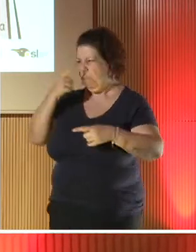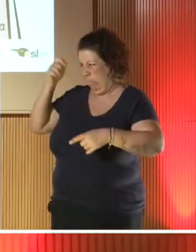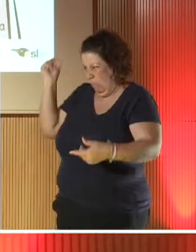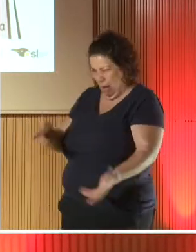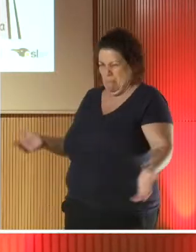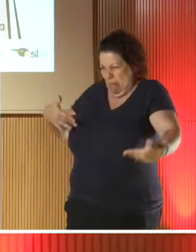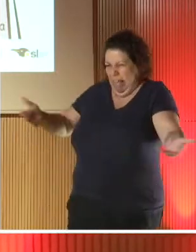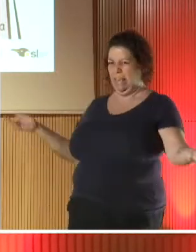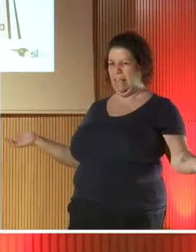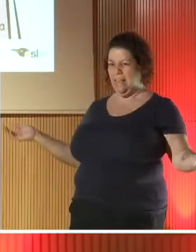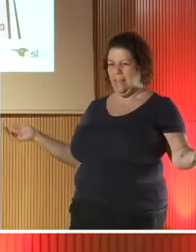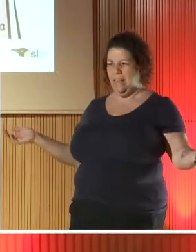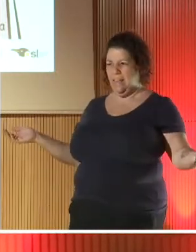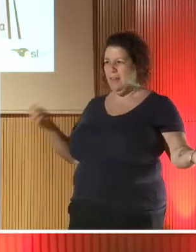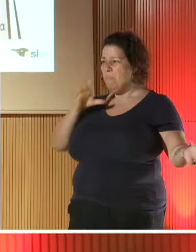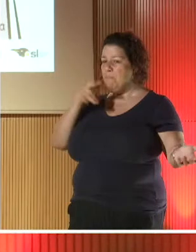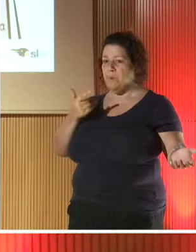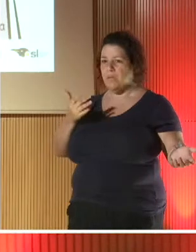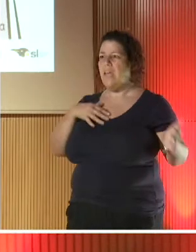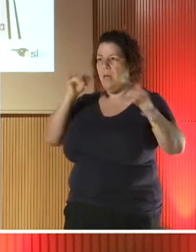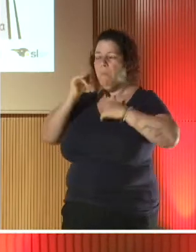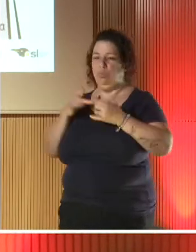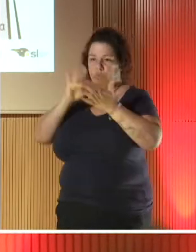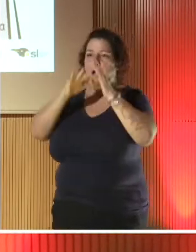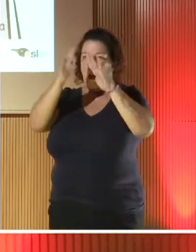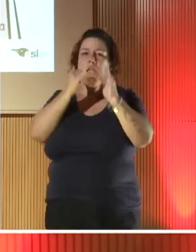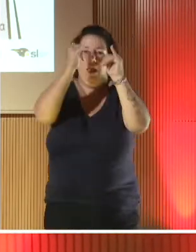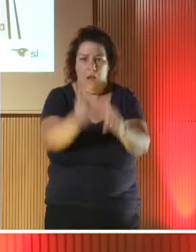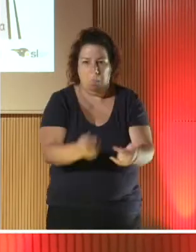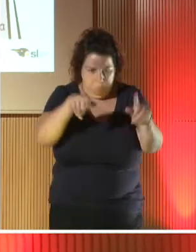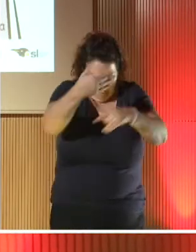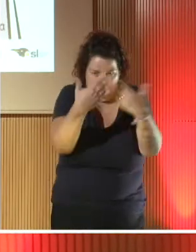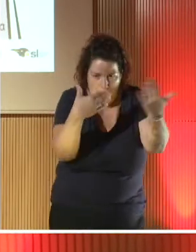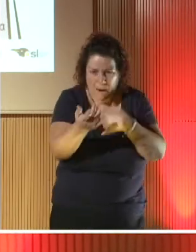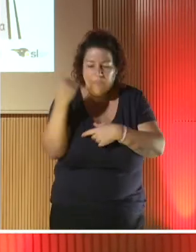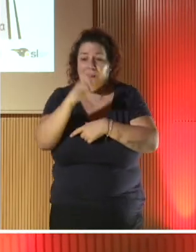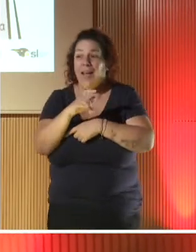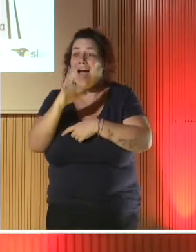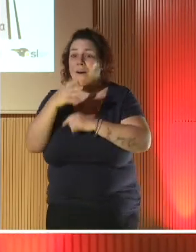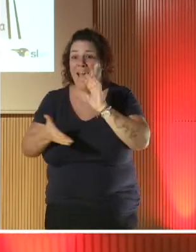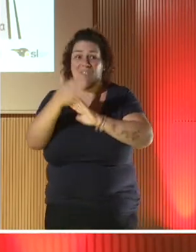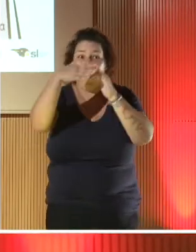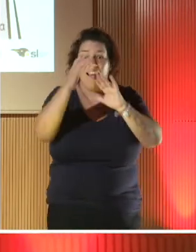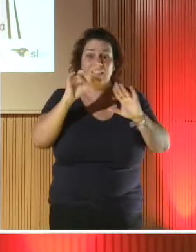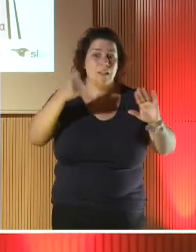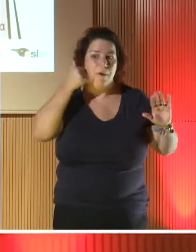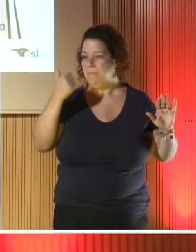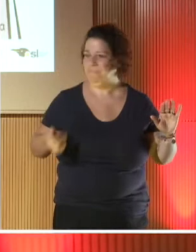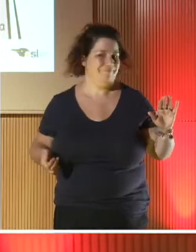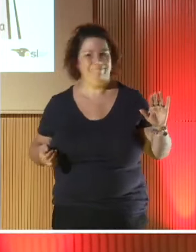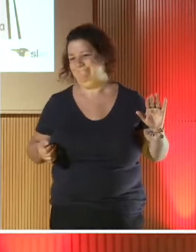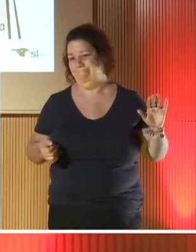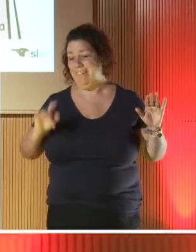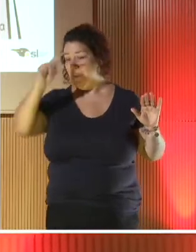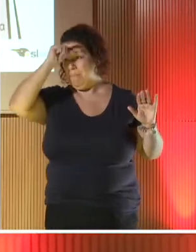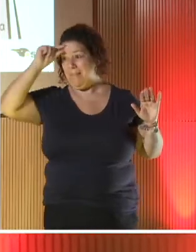para nada? Pues quien te tenga que llamar que se espera que llegue a casa, ¿no? Ahora ninguno salimos de casa sin los móviles, ¿no? Esto es un cambio de chip, un